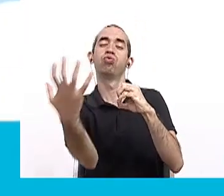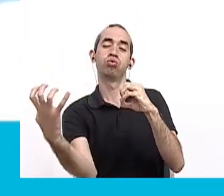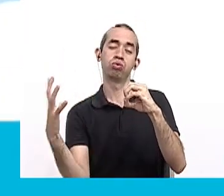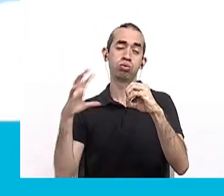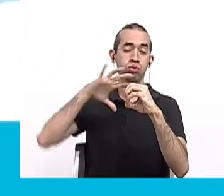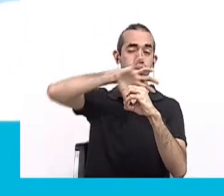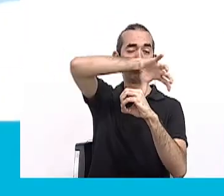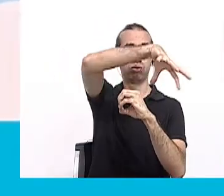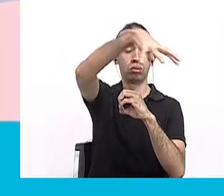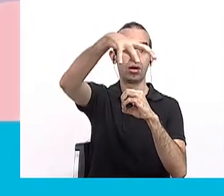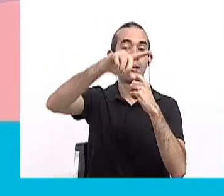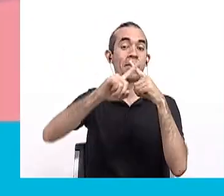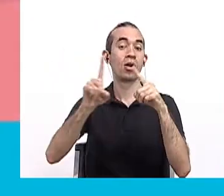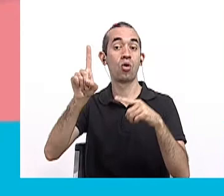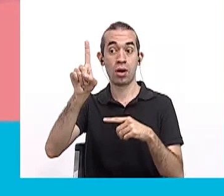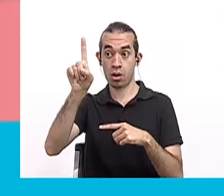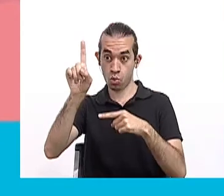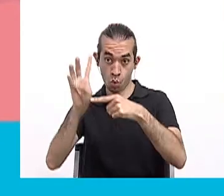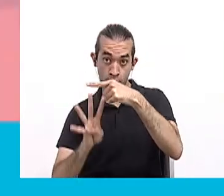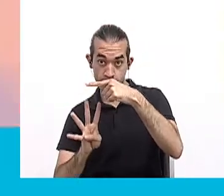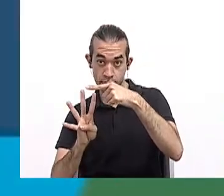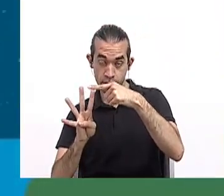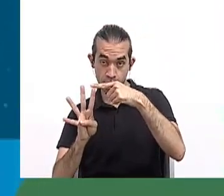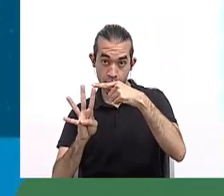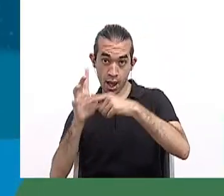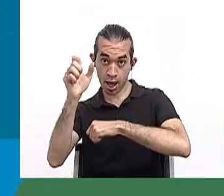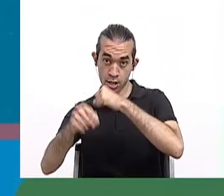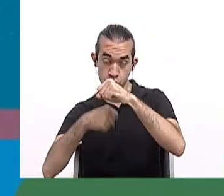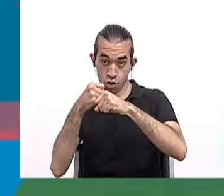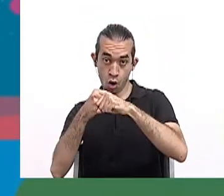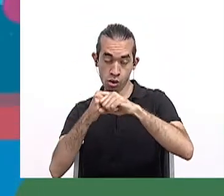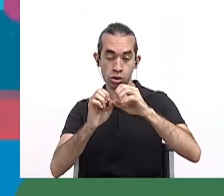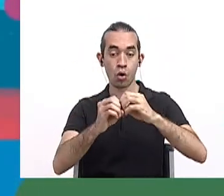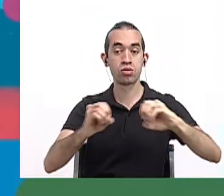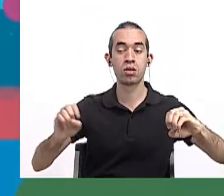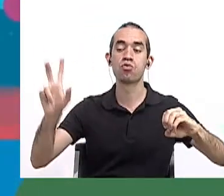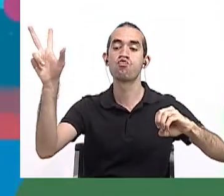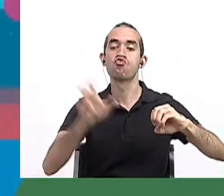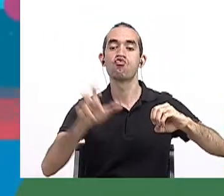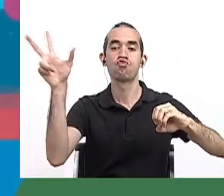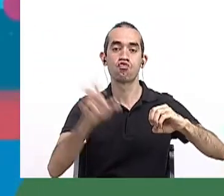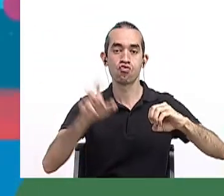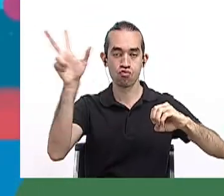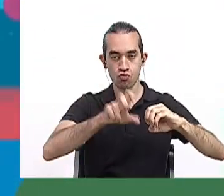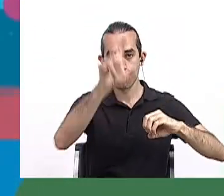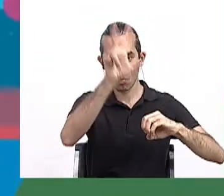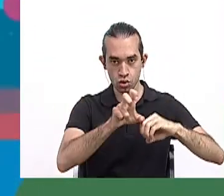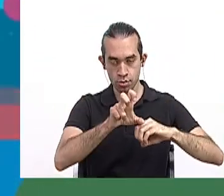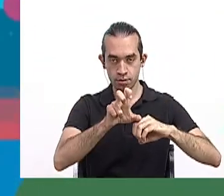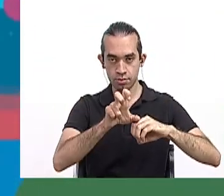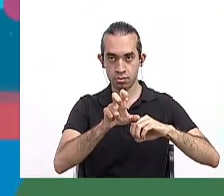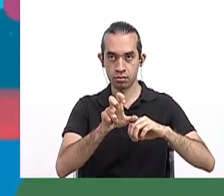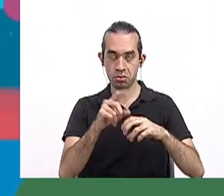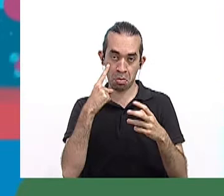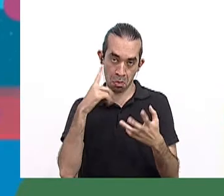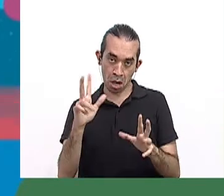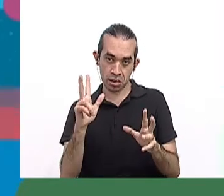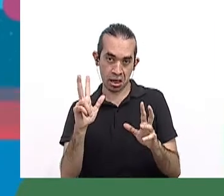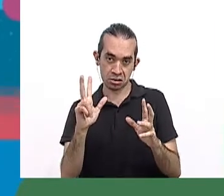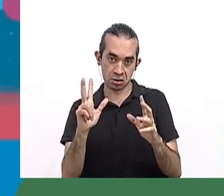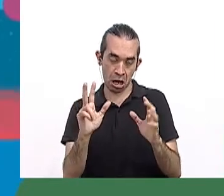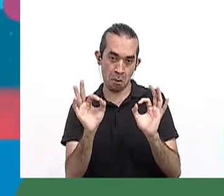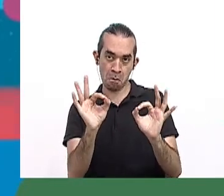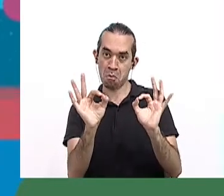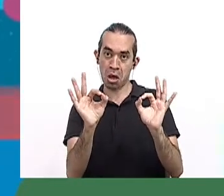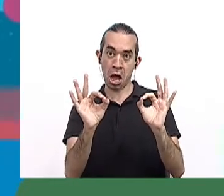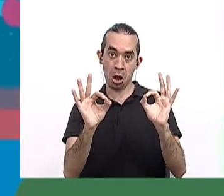casi una cuarta parte de las emisiones anuales son absorbidas por los océanos a primera vista la extracción del dióxido de